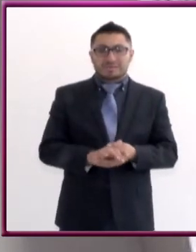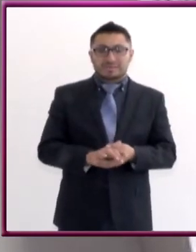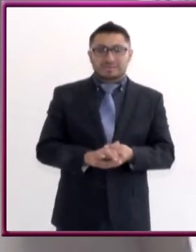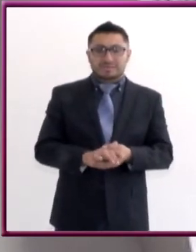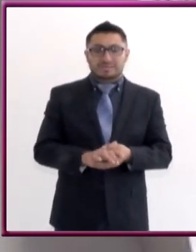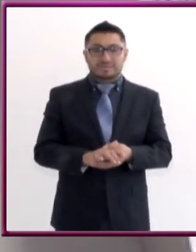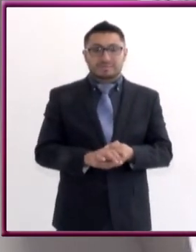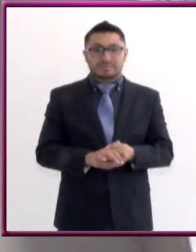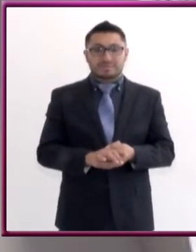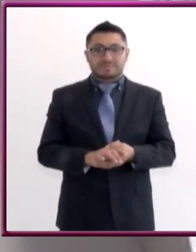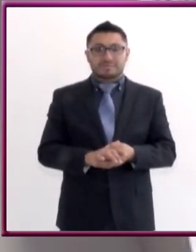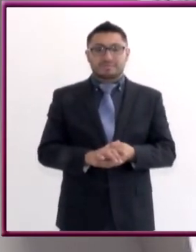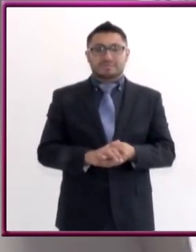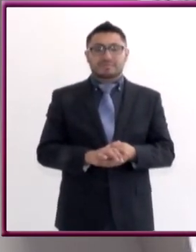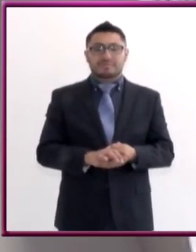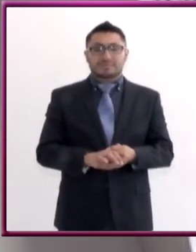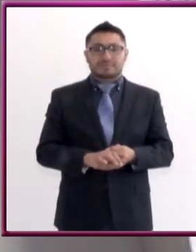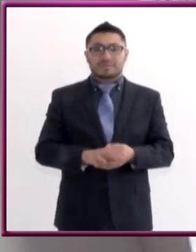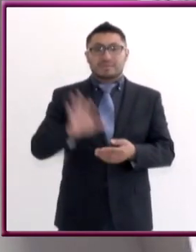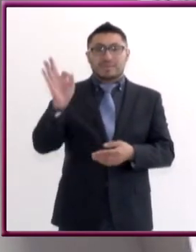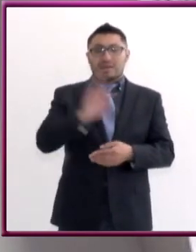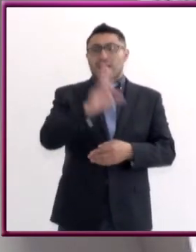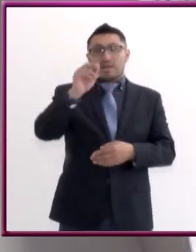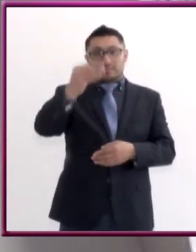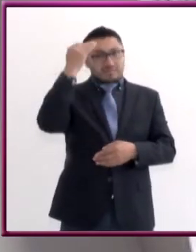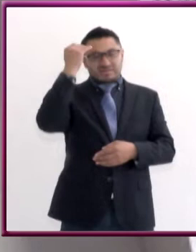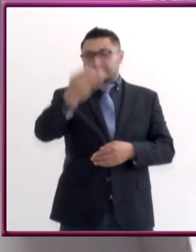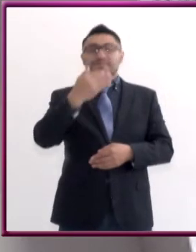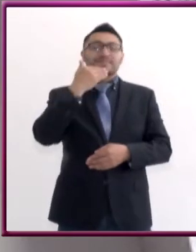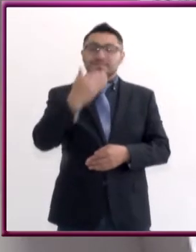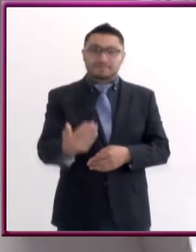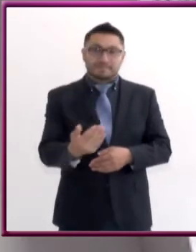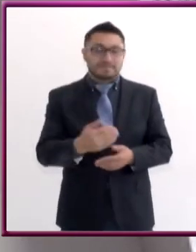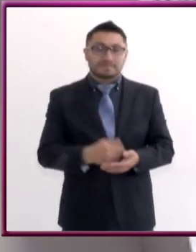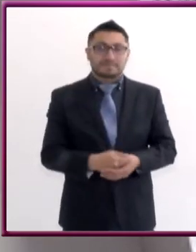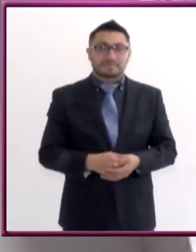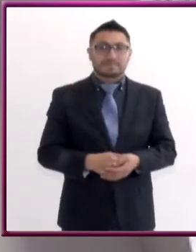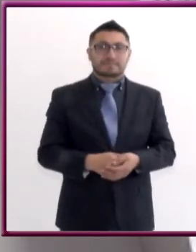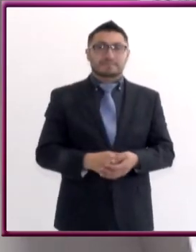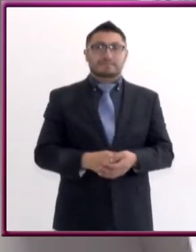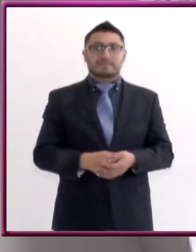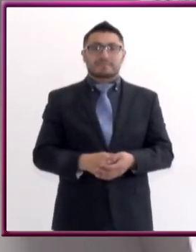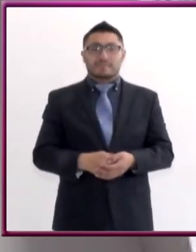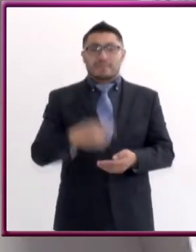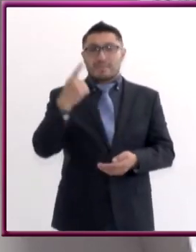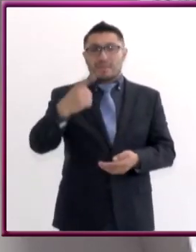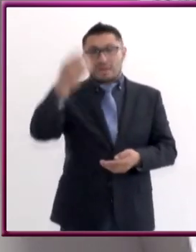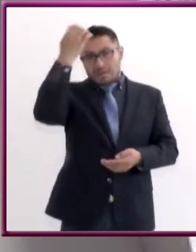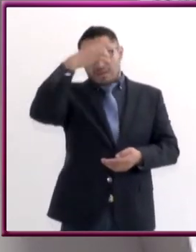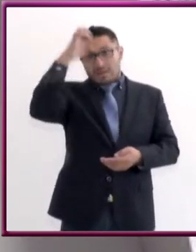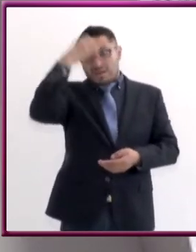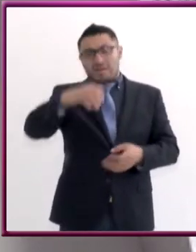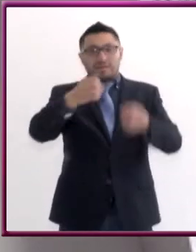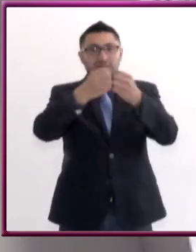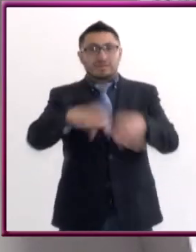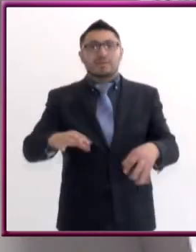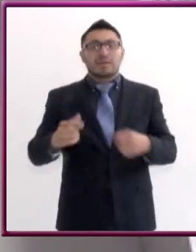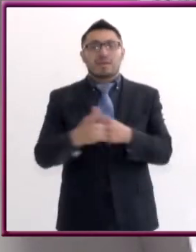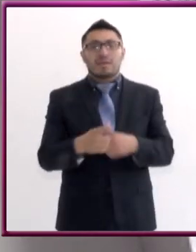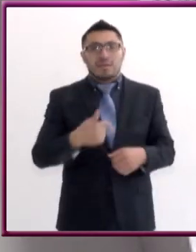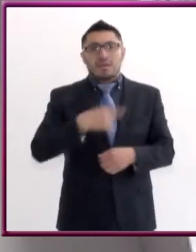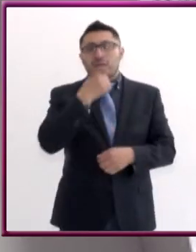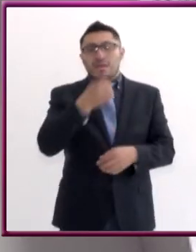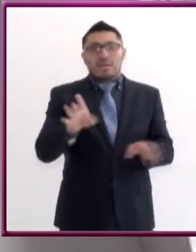sucede que si no le damos el tiempo suficiente a una experiencia de pérdida,